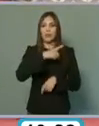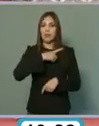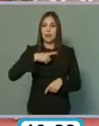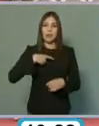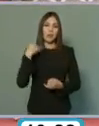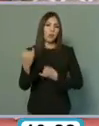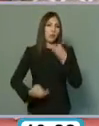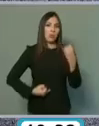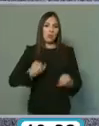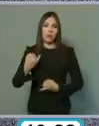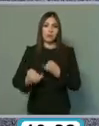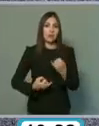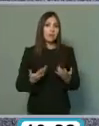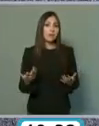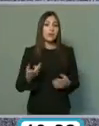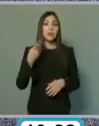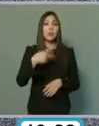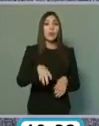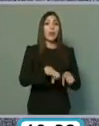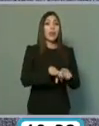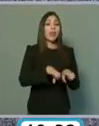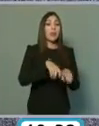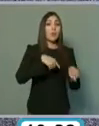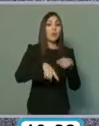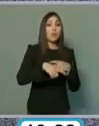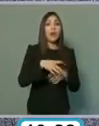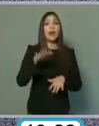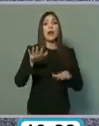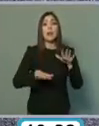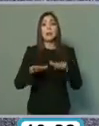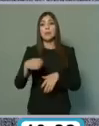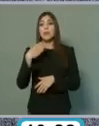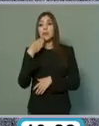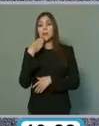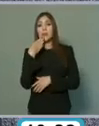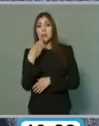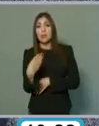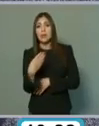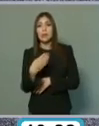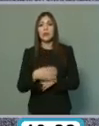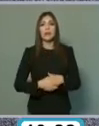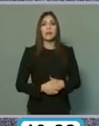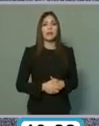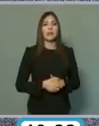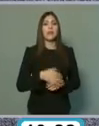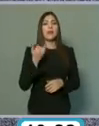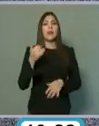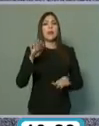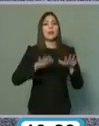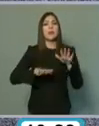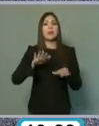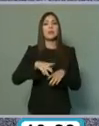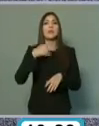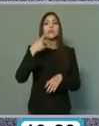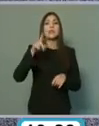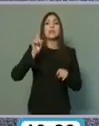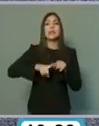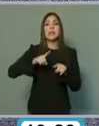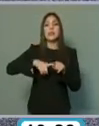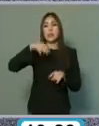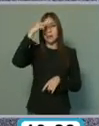jugarlos. Así es. Y la condición del equipo a veces fortalecida y también por quienes van a ir desde